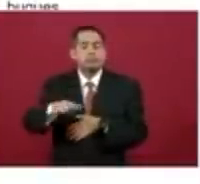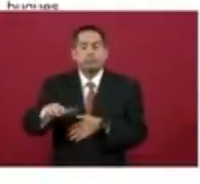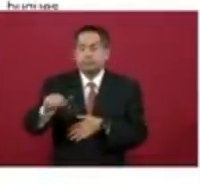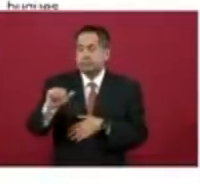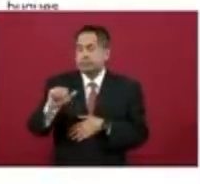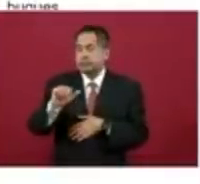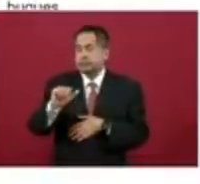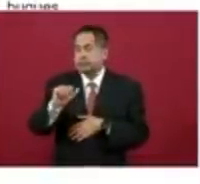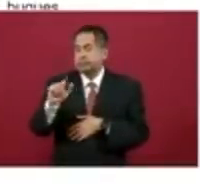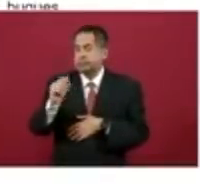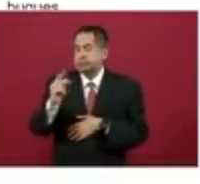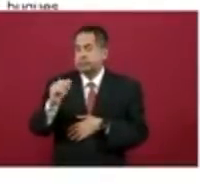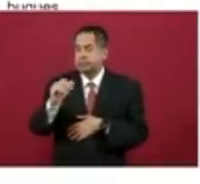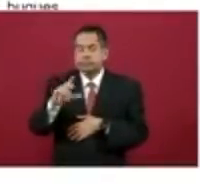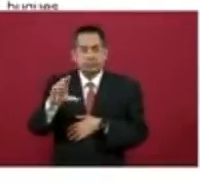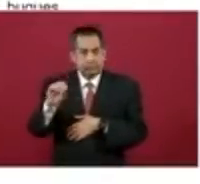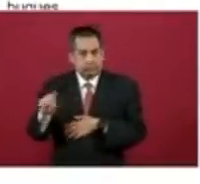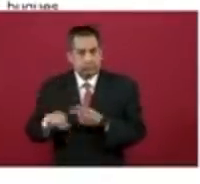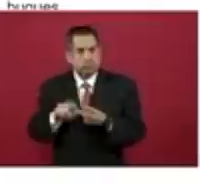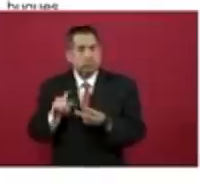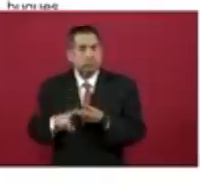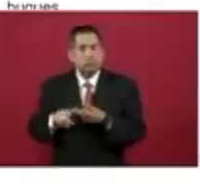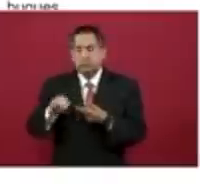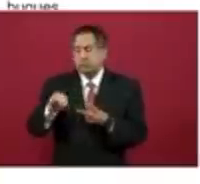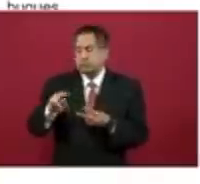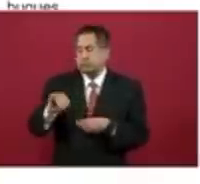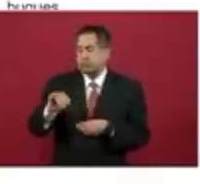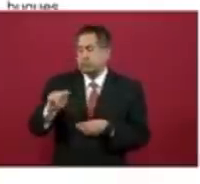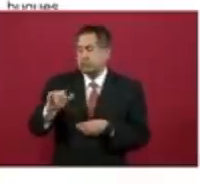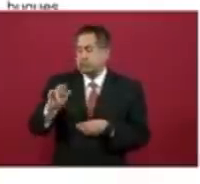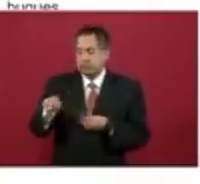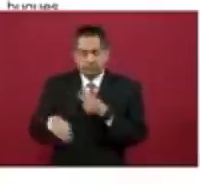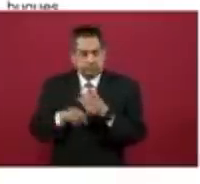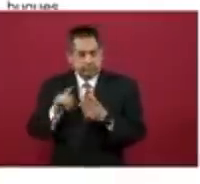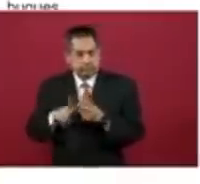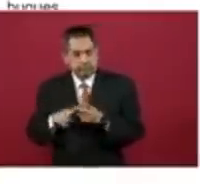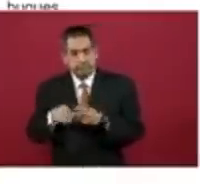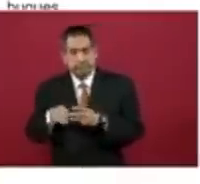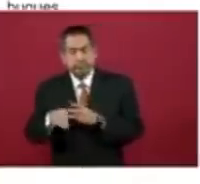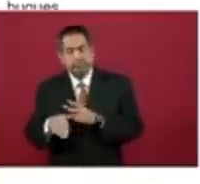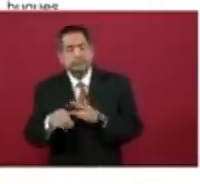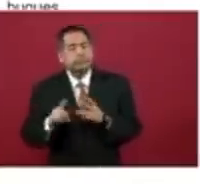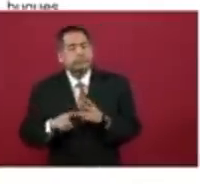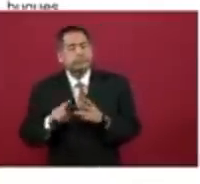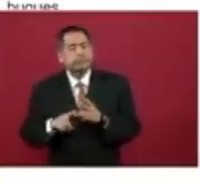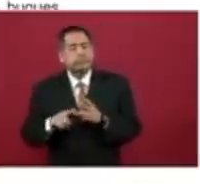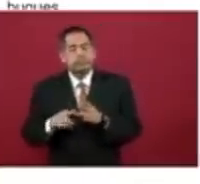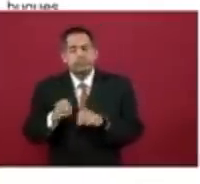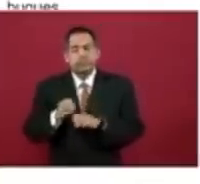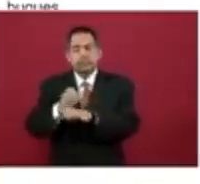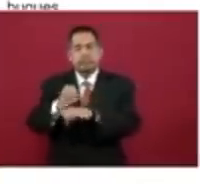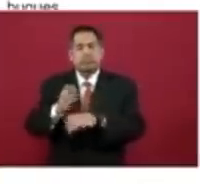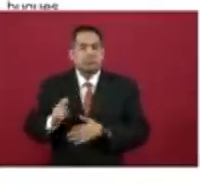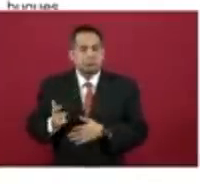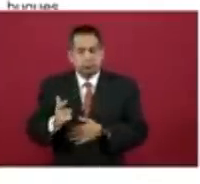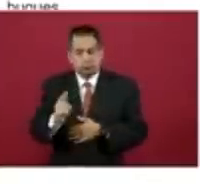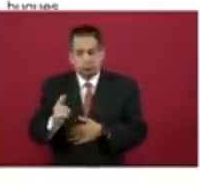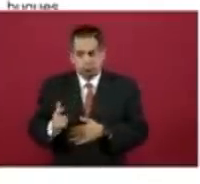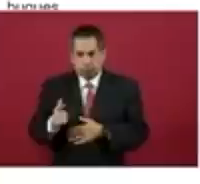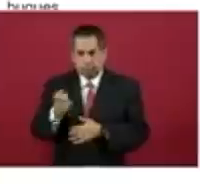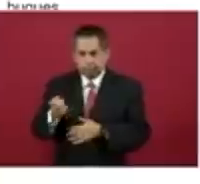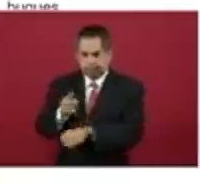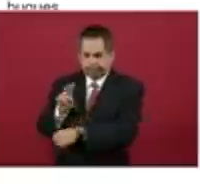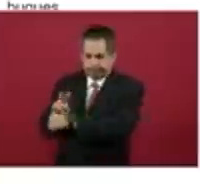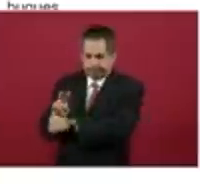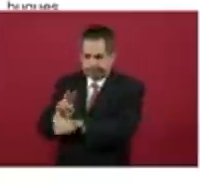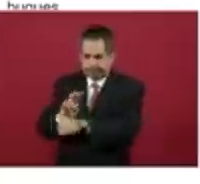en el Minatitlán Azcapotzalco y en el que pasa por el estado de Guanajuato. A partir de